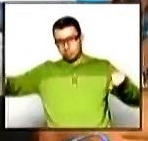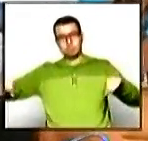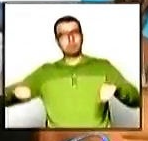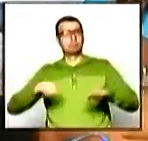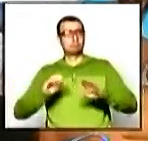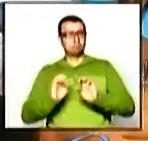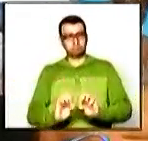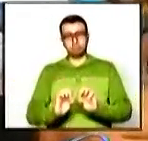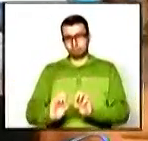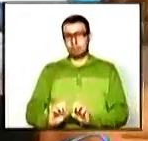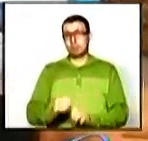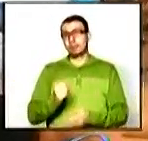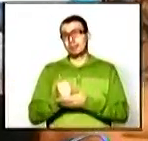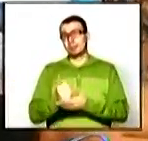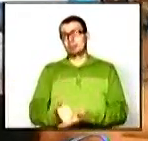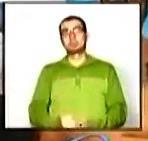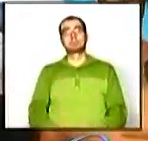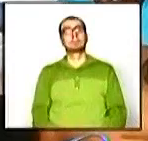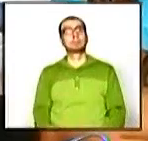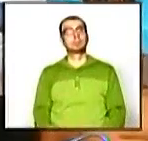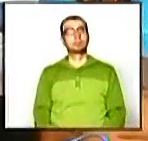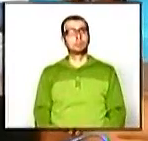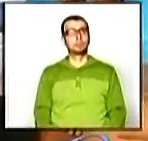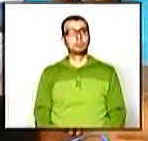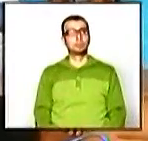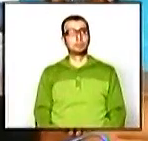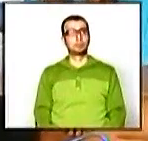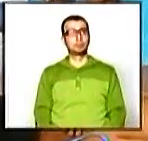hondo, exhala.